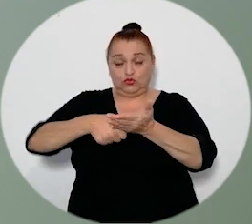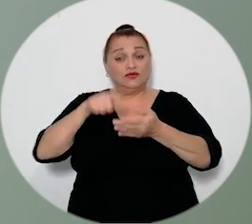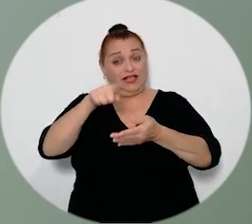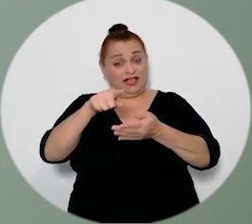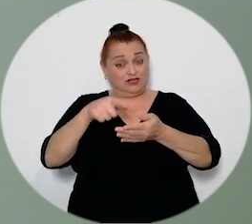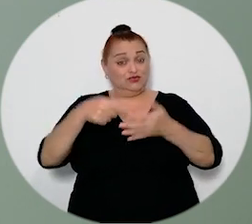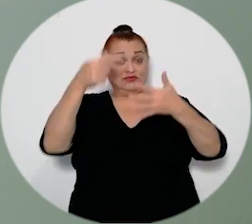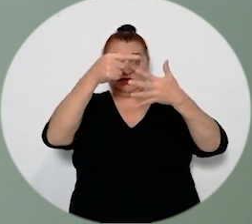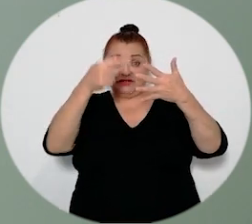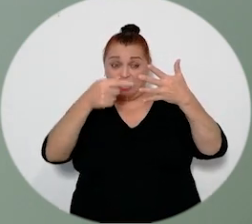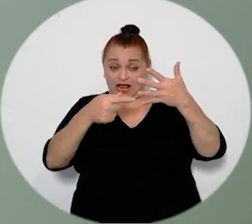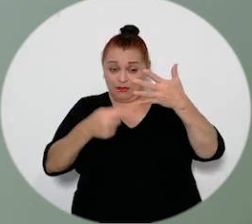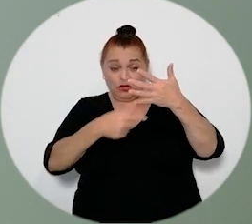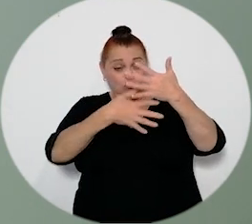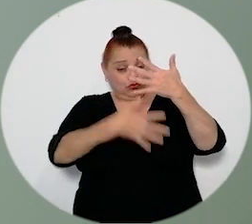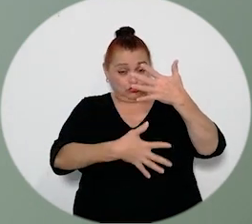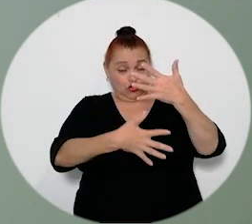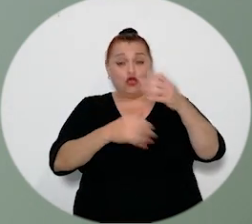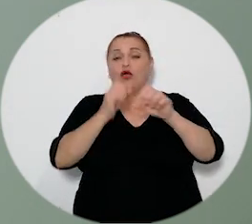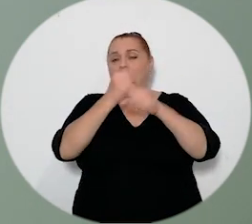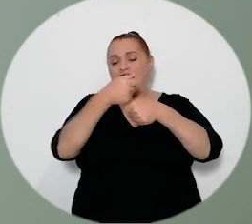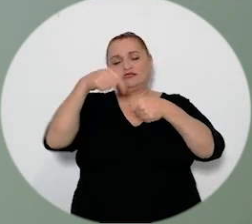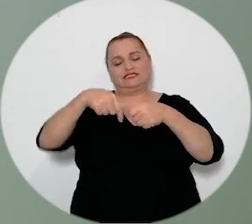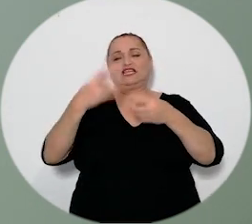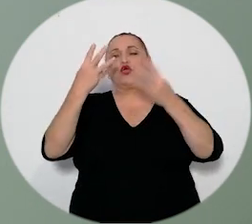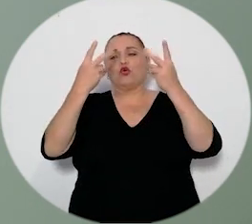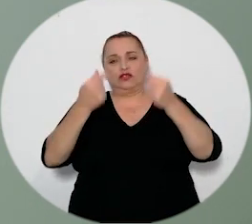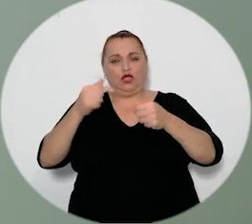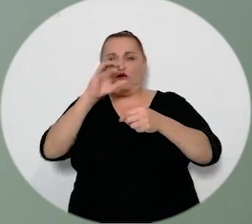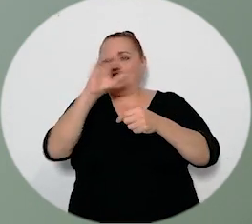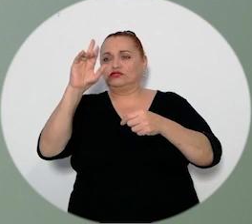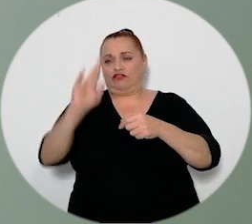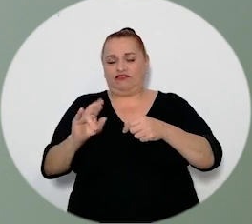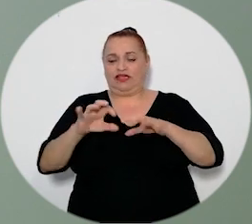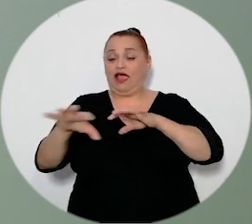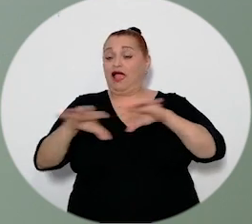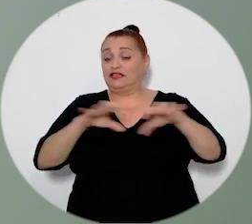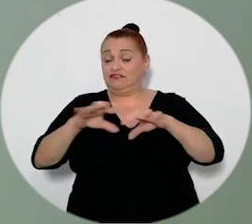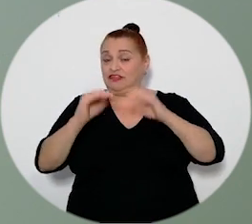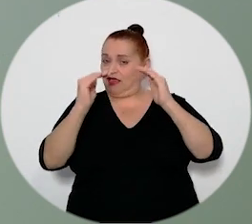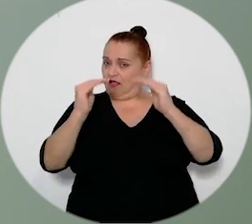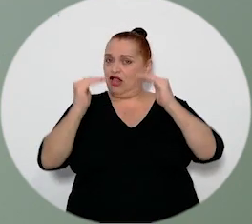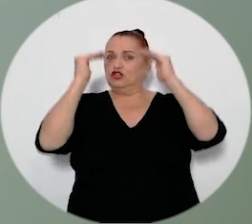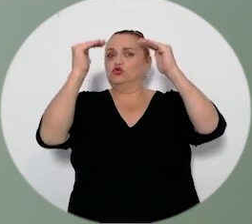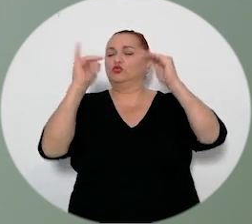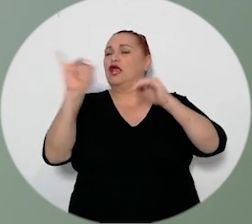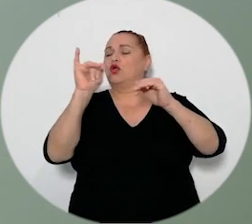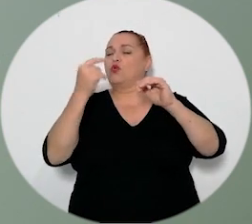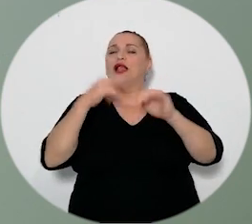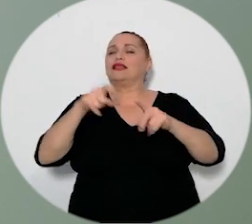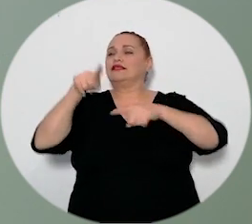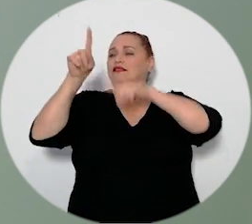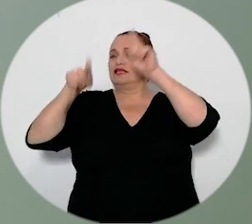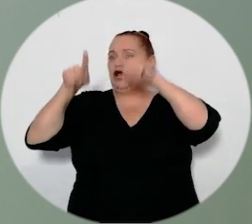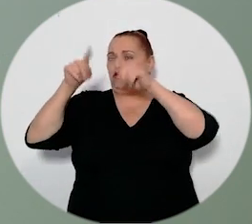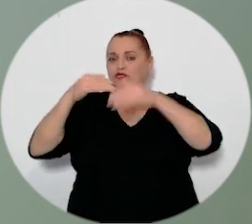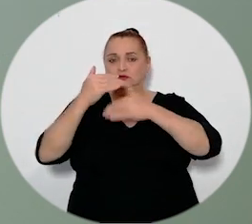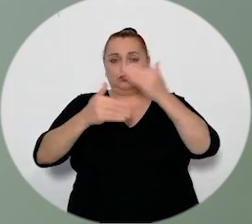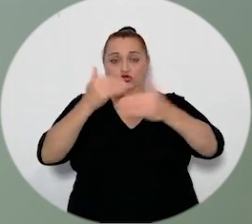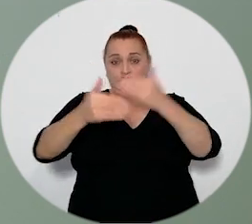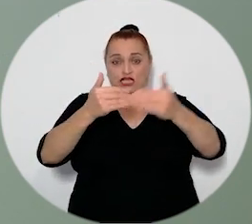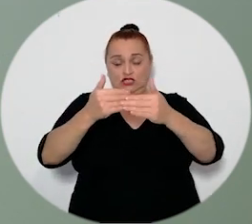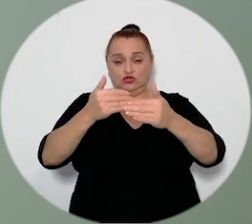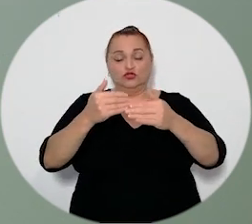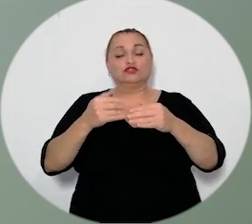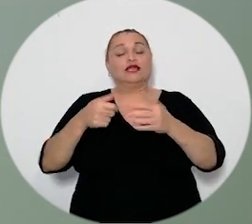Es en estos términos que se lleva a cabo el escrutinio de los votos en Costa Rica, actividad que sin duda está a la altura de los notables indicadores de los procesos